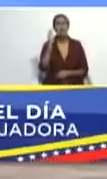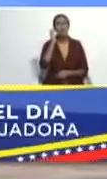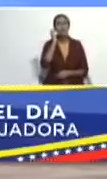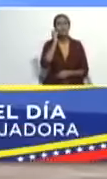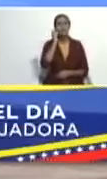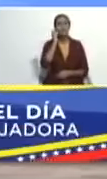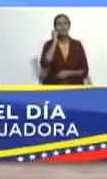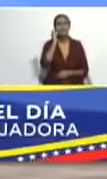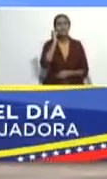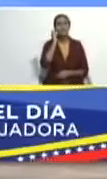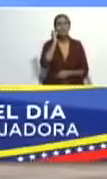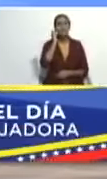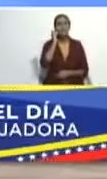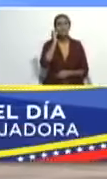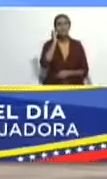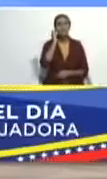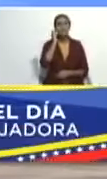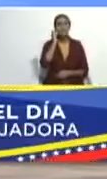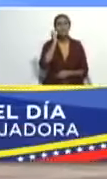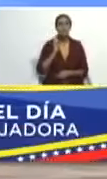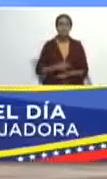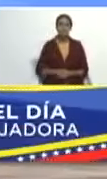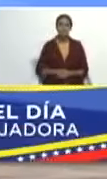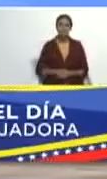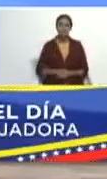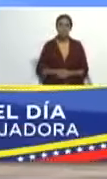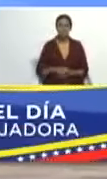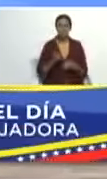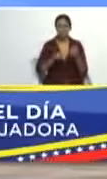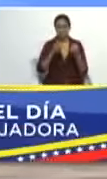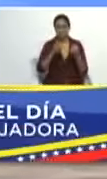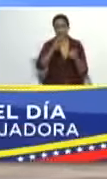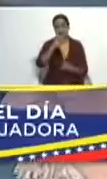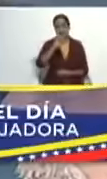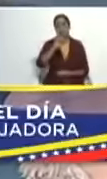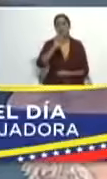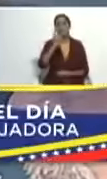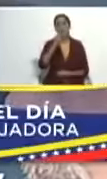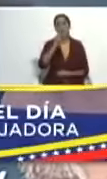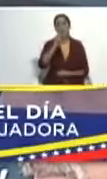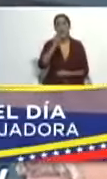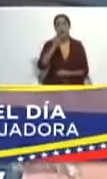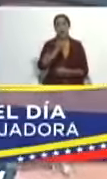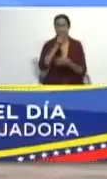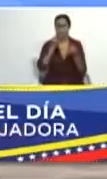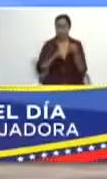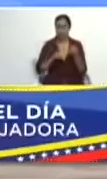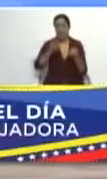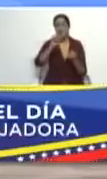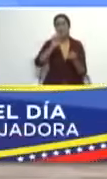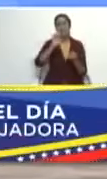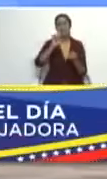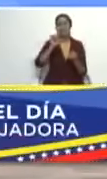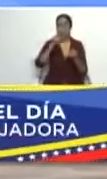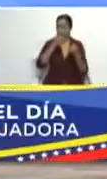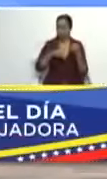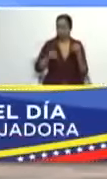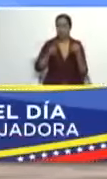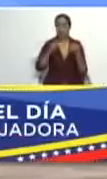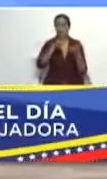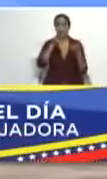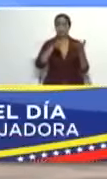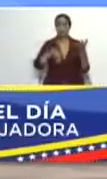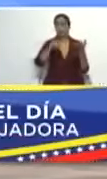Siguaraya, ¿ah? Siguaraya, Nelson Herrera, Reinaldo Morales de